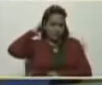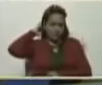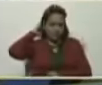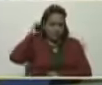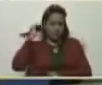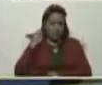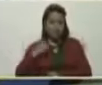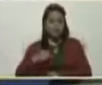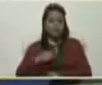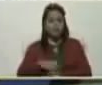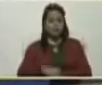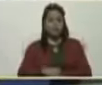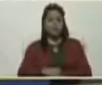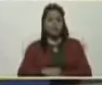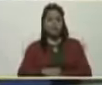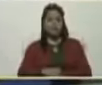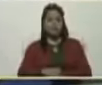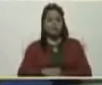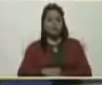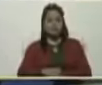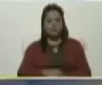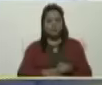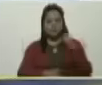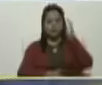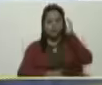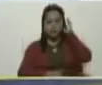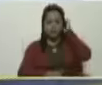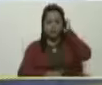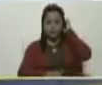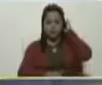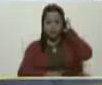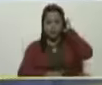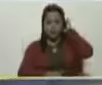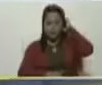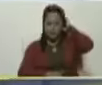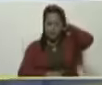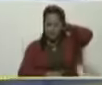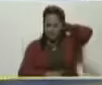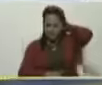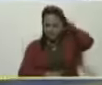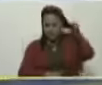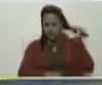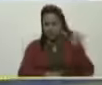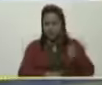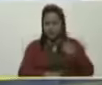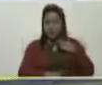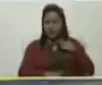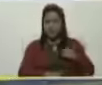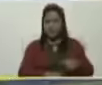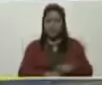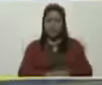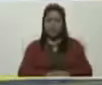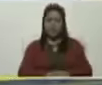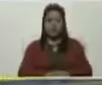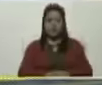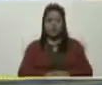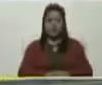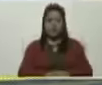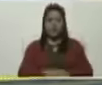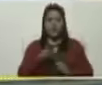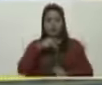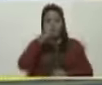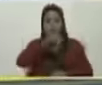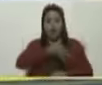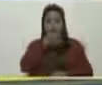Bueno, sí. Buenas tardes, señor presidente. Buenas tardes, honorable